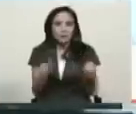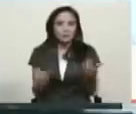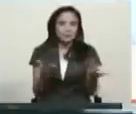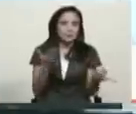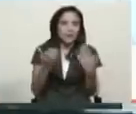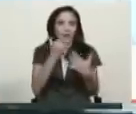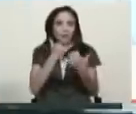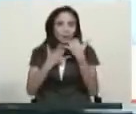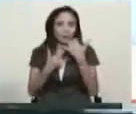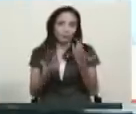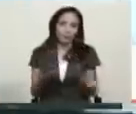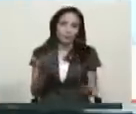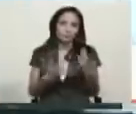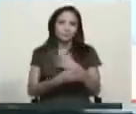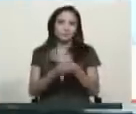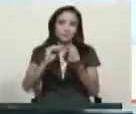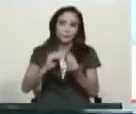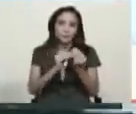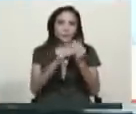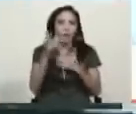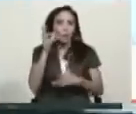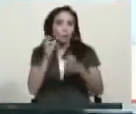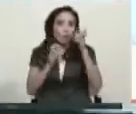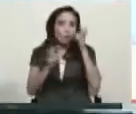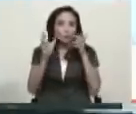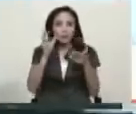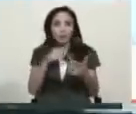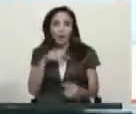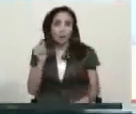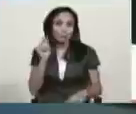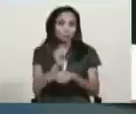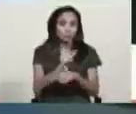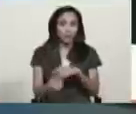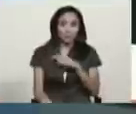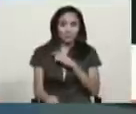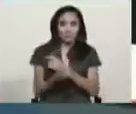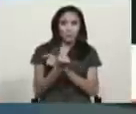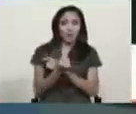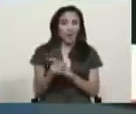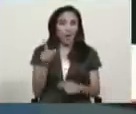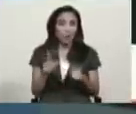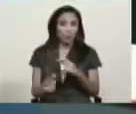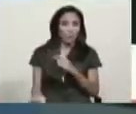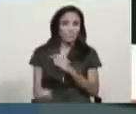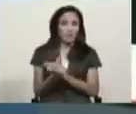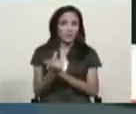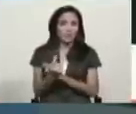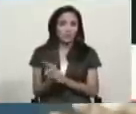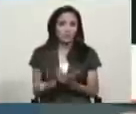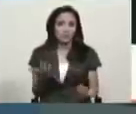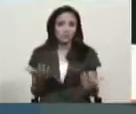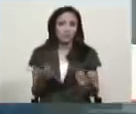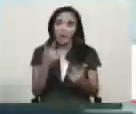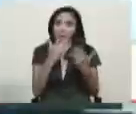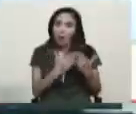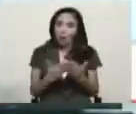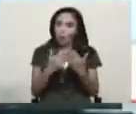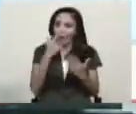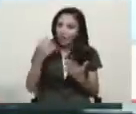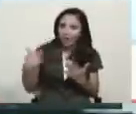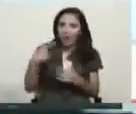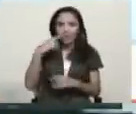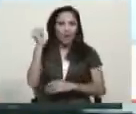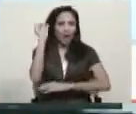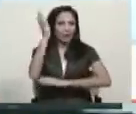rectificando cosas, escuchando críticas directas, duras. Nuestra escuela es la escuela de la